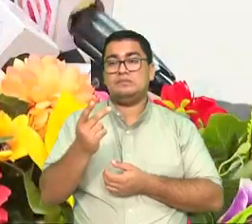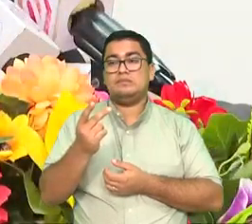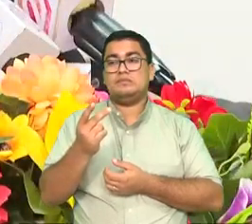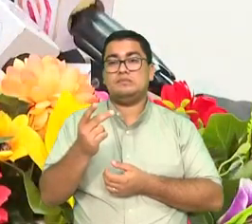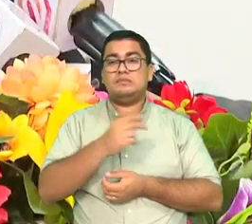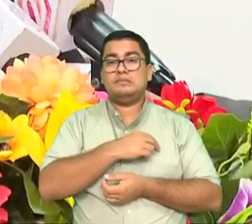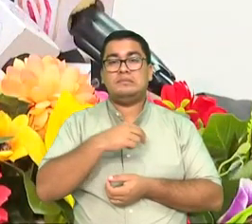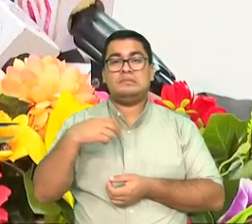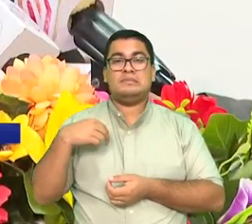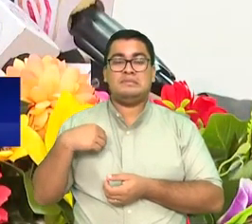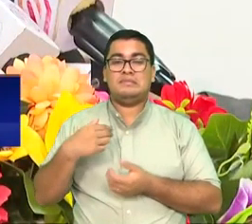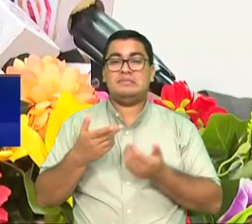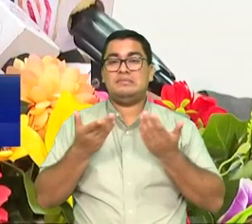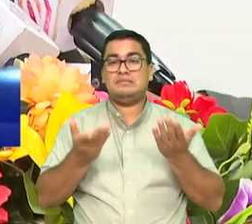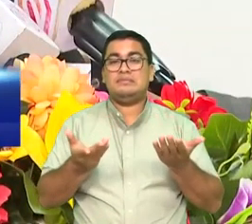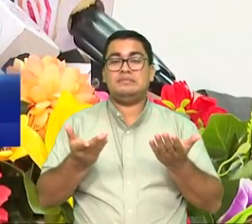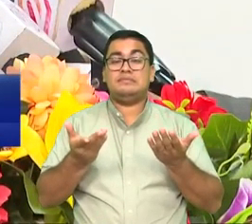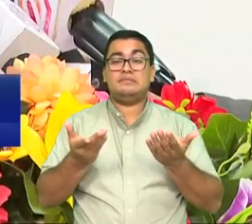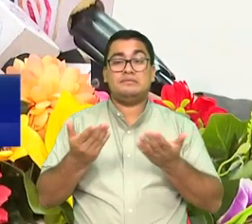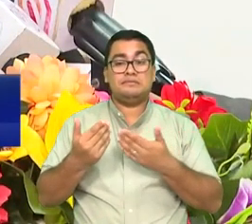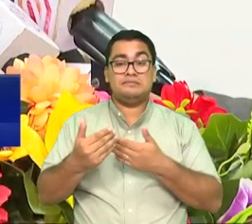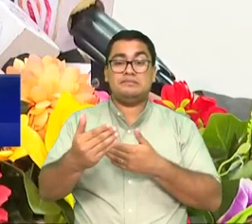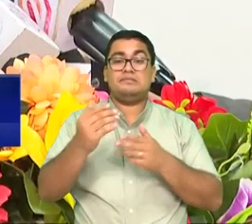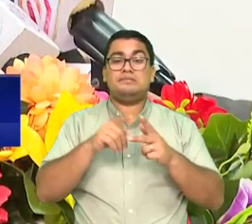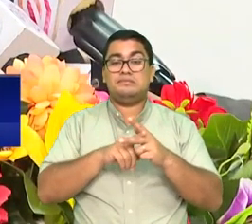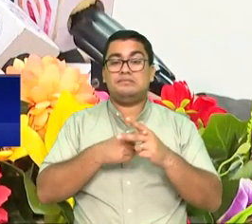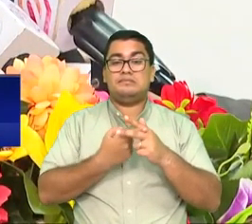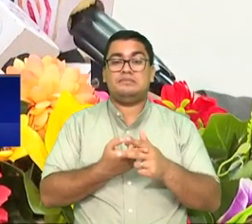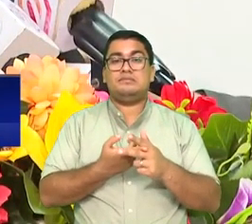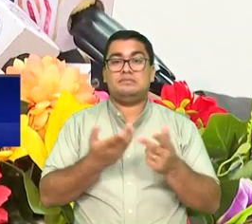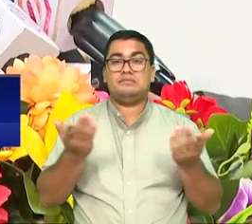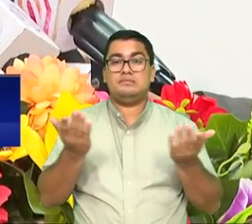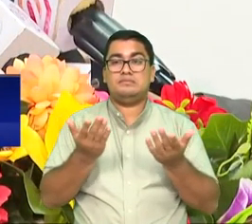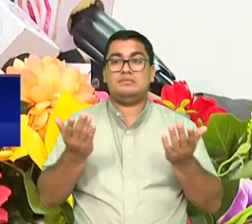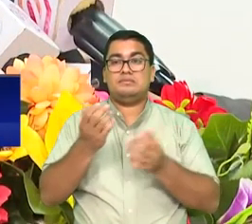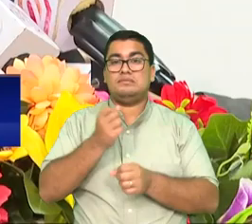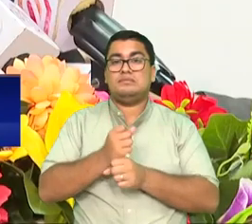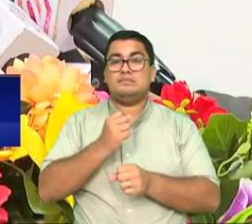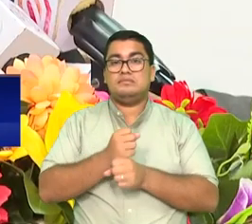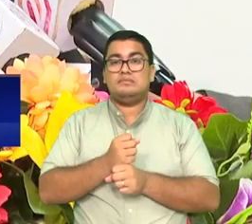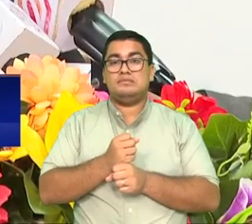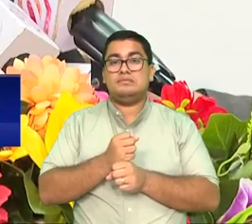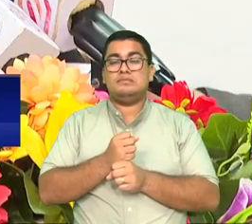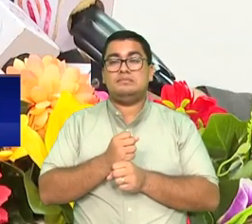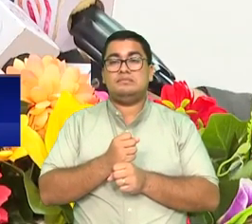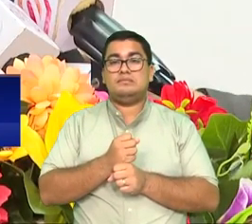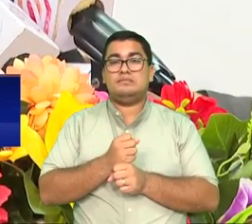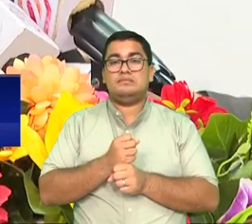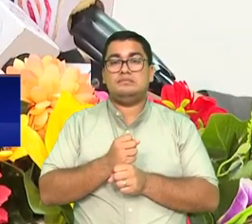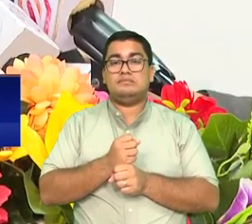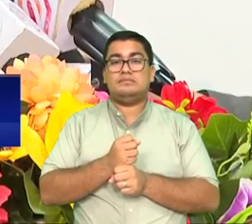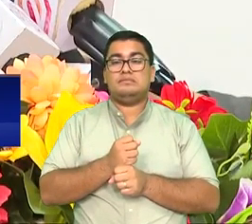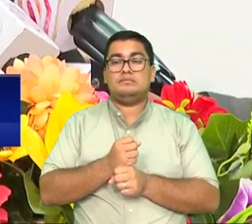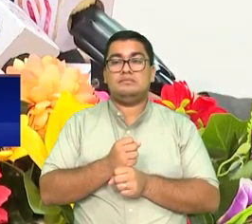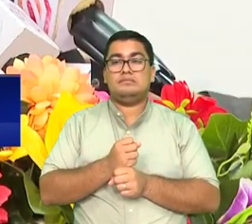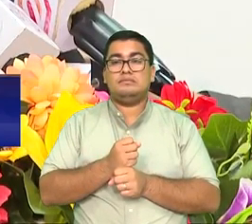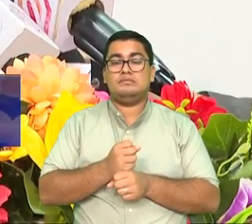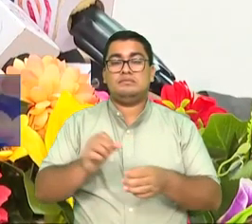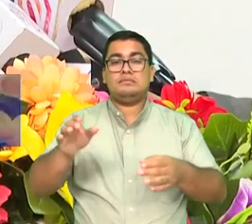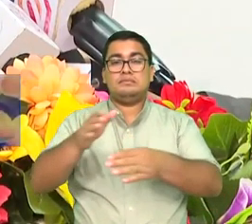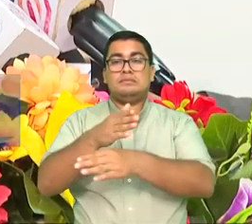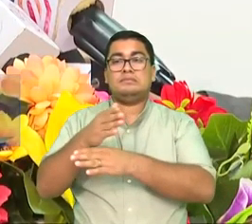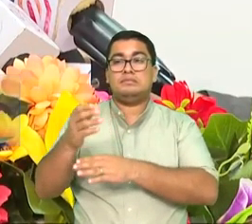haciendo un recuento para iniciar lo que es el trabajo. Todo el sistema de